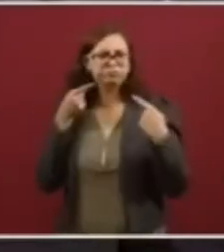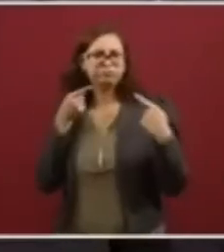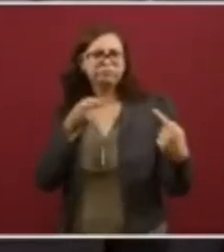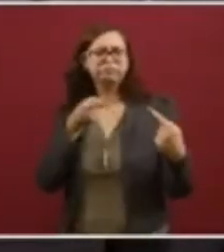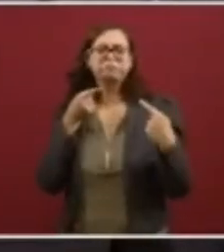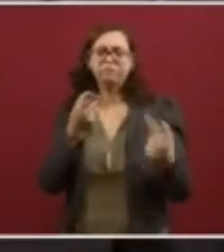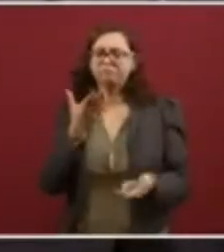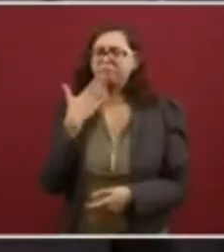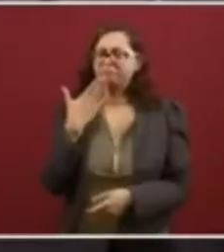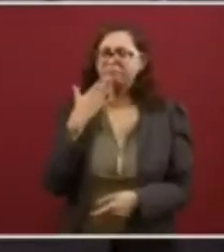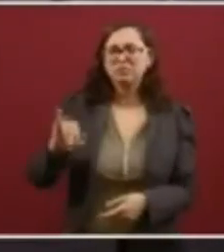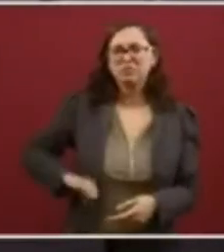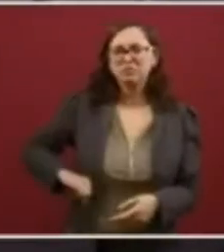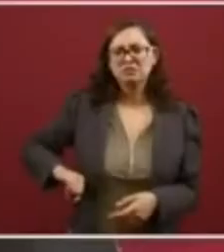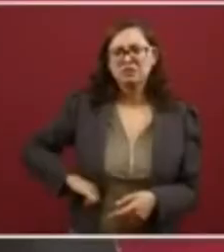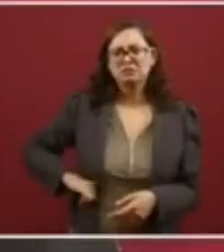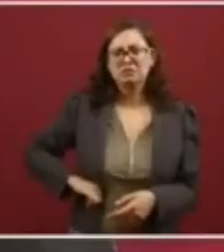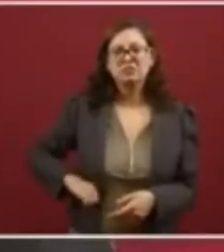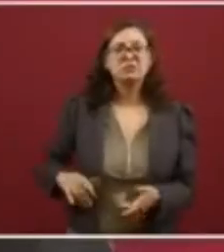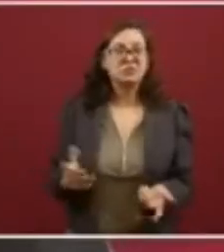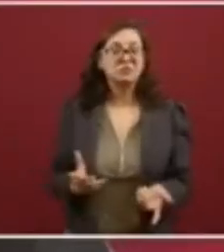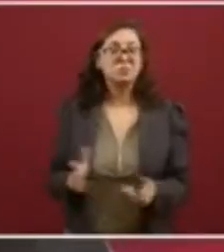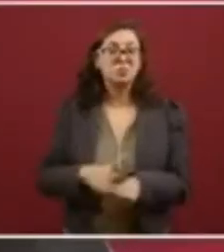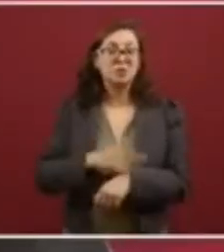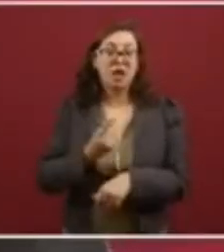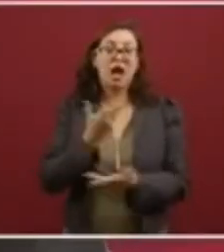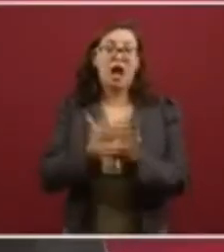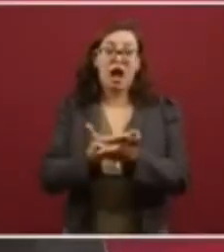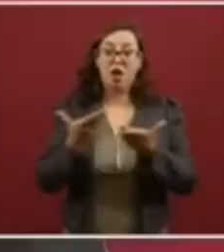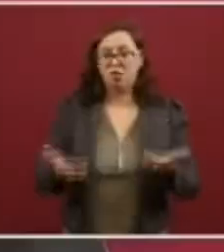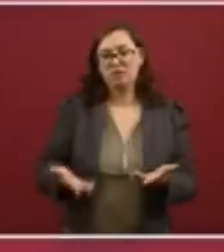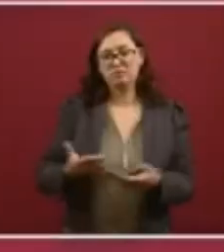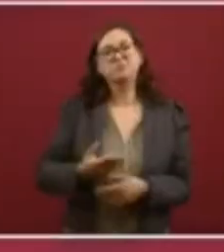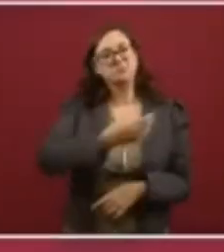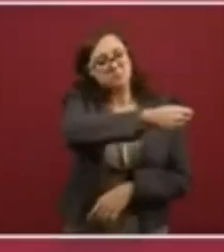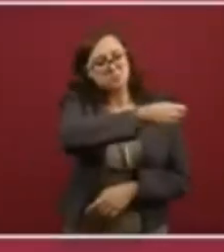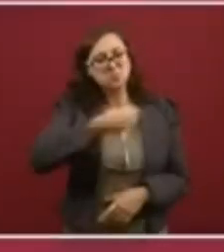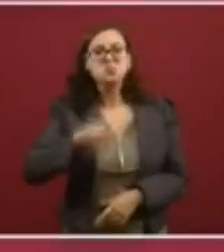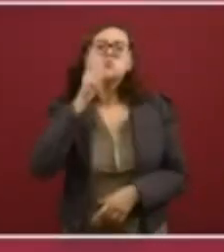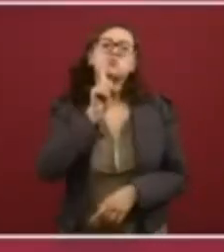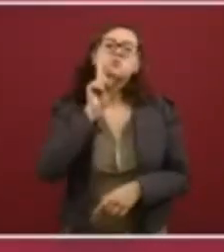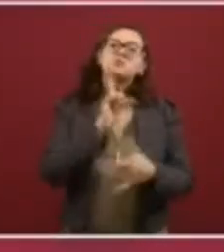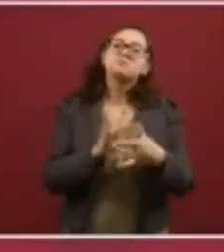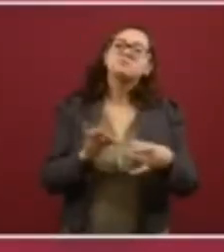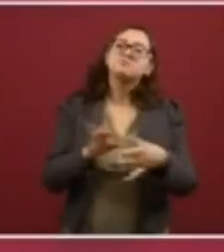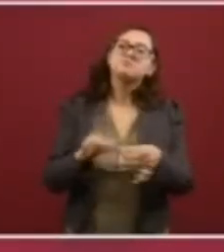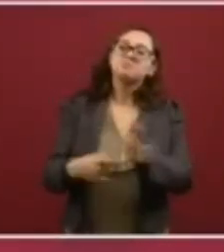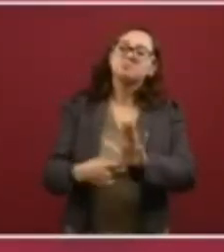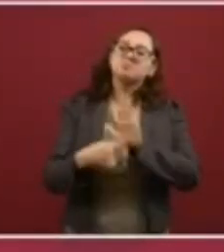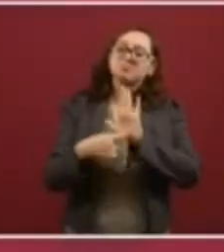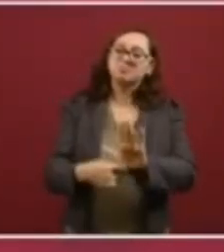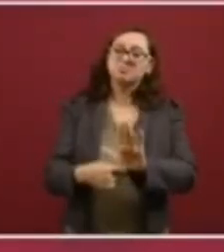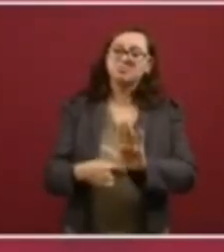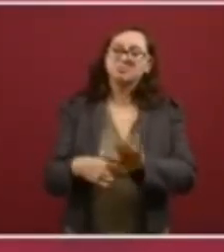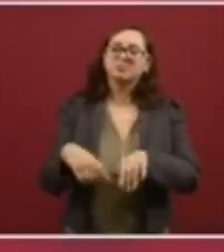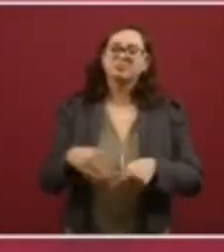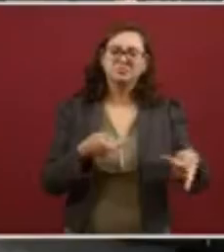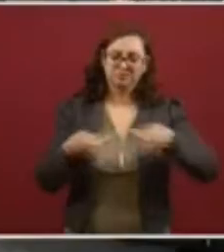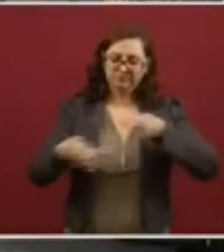ya lleva a que venga María Elena, ¿sí?, y que explique, ¿sí?, aquí su